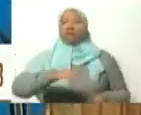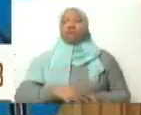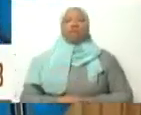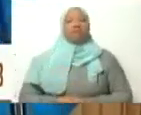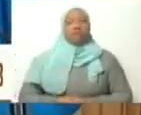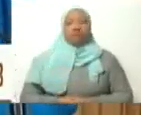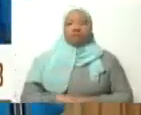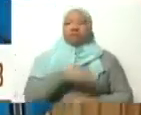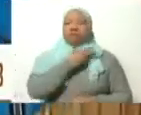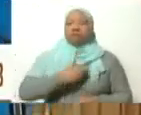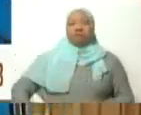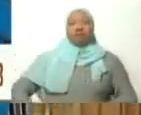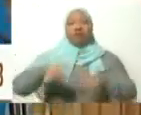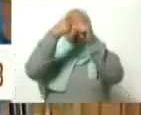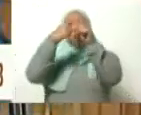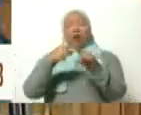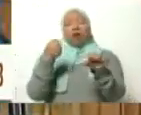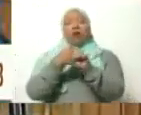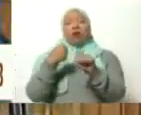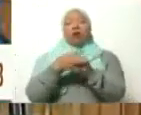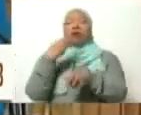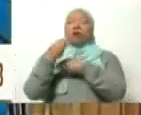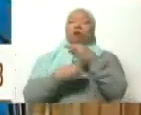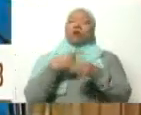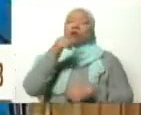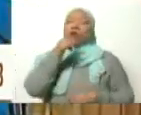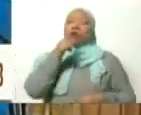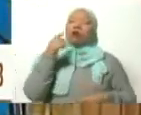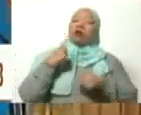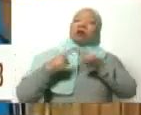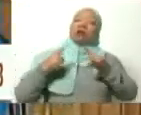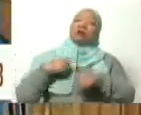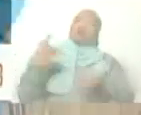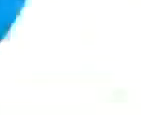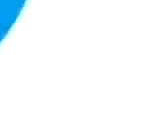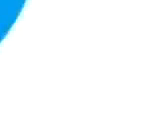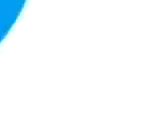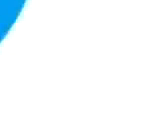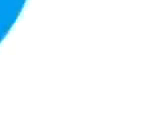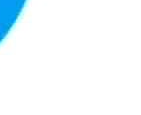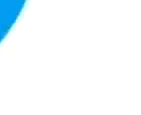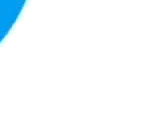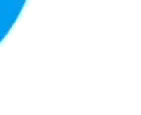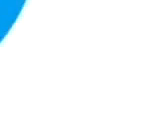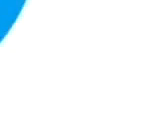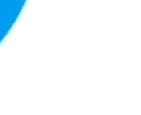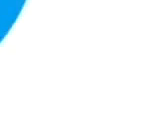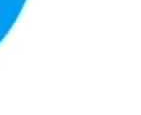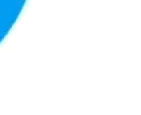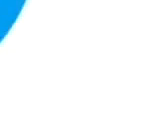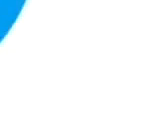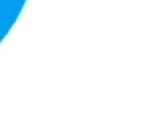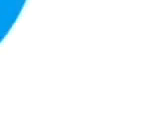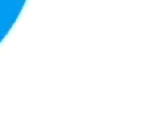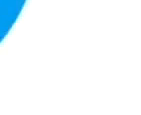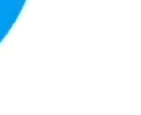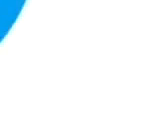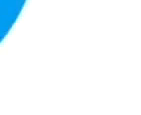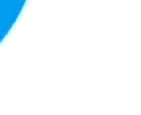Este presupuesto, además, debe servir como dinamizador de la economía a través de políticas de